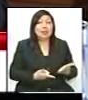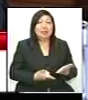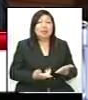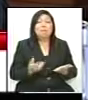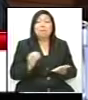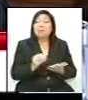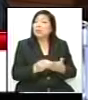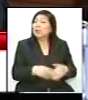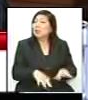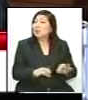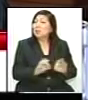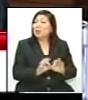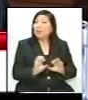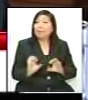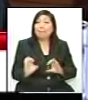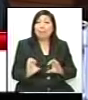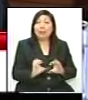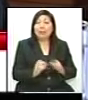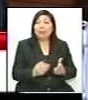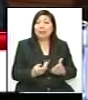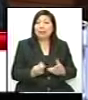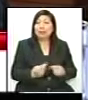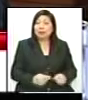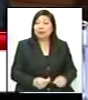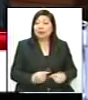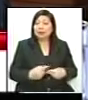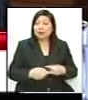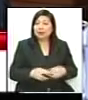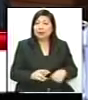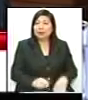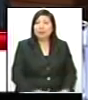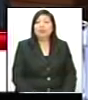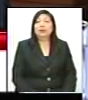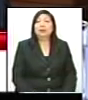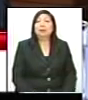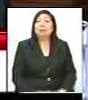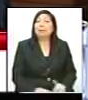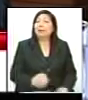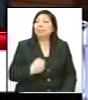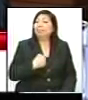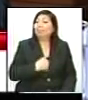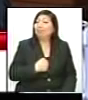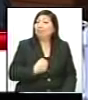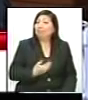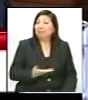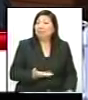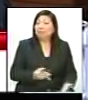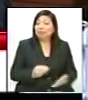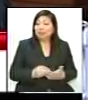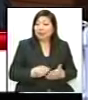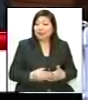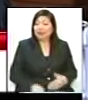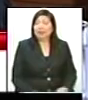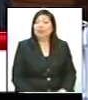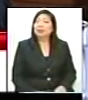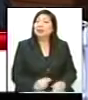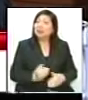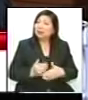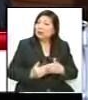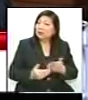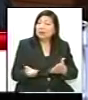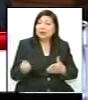panacea para poder hacer de que el sistema de justicia funcionara. Lamentablemente, a pesar de que han habido